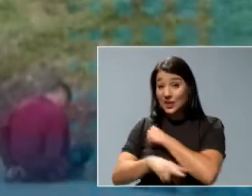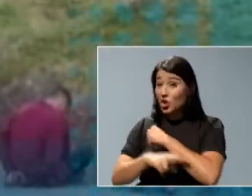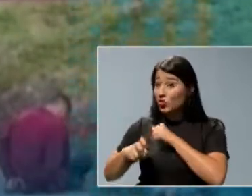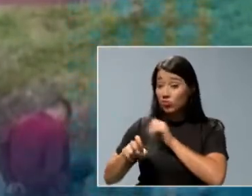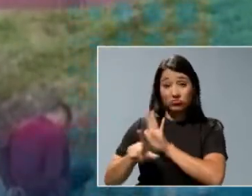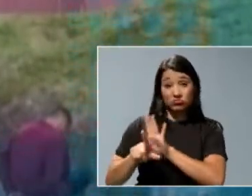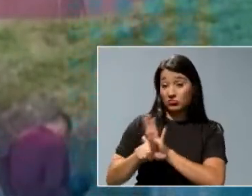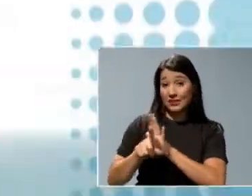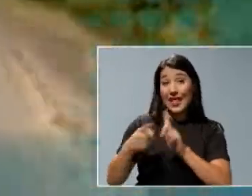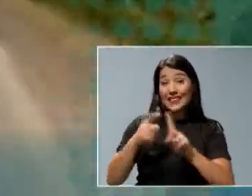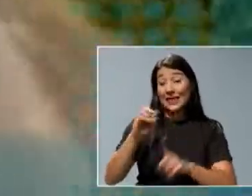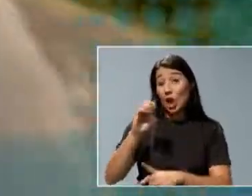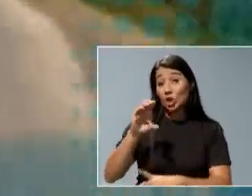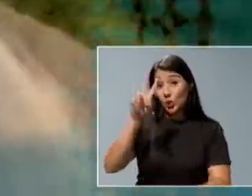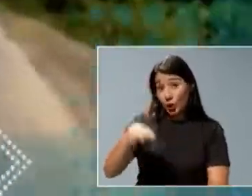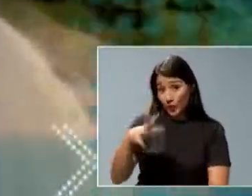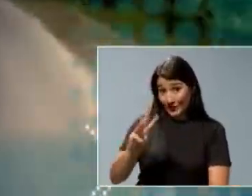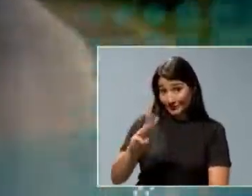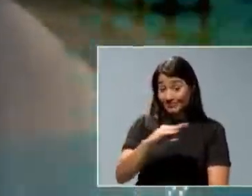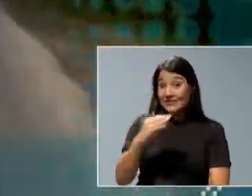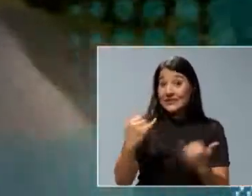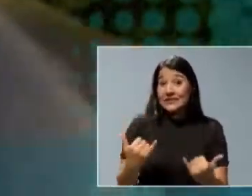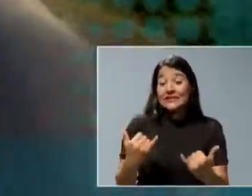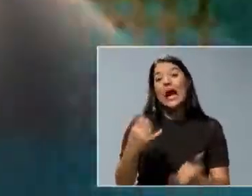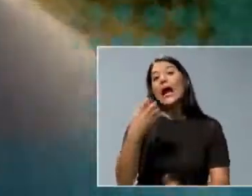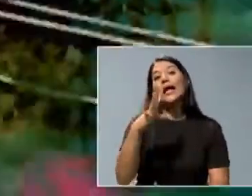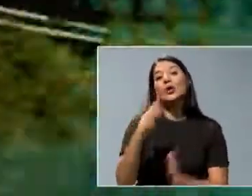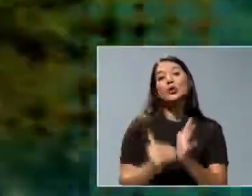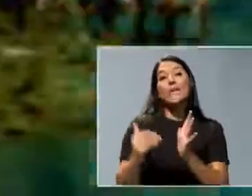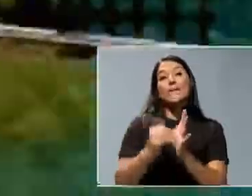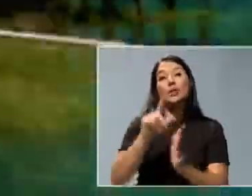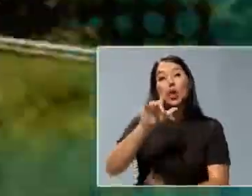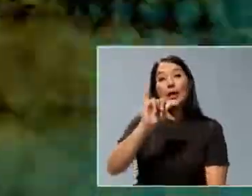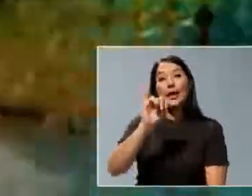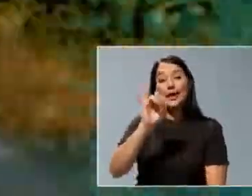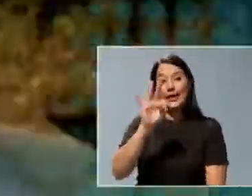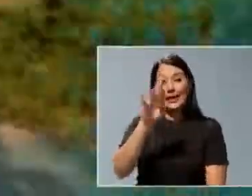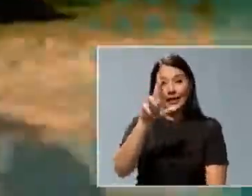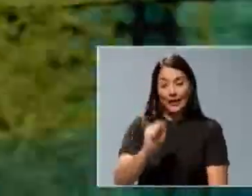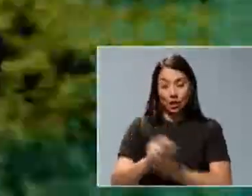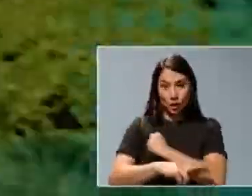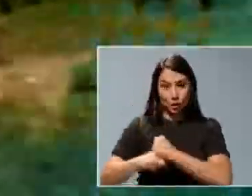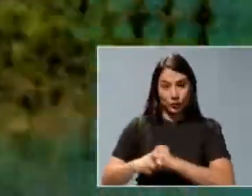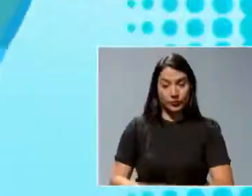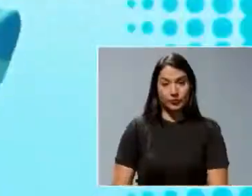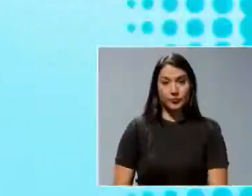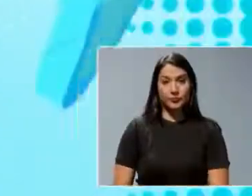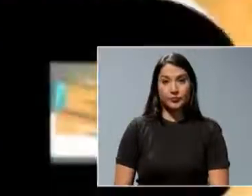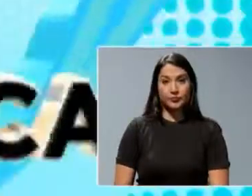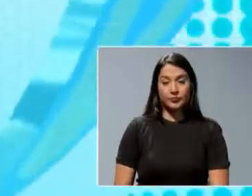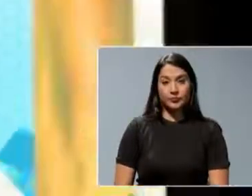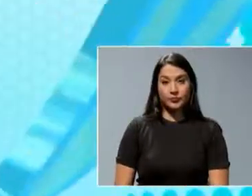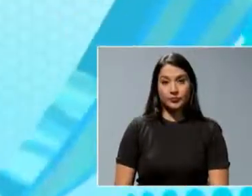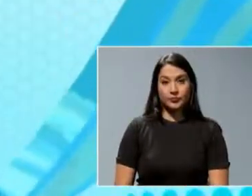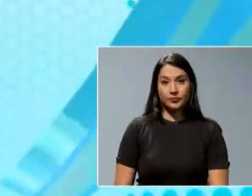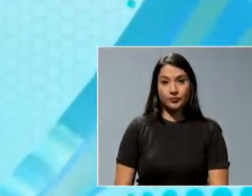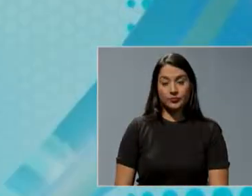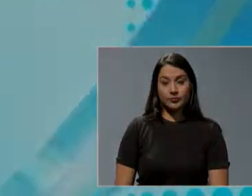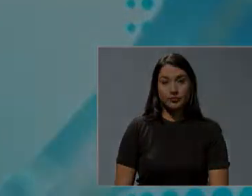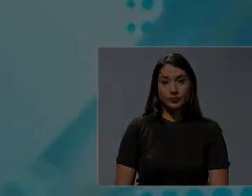del 2016 y ya se registran más de 14 millones de litros de combustible robados.